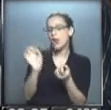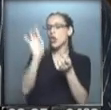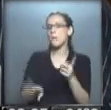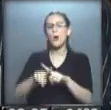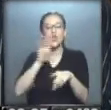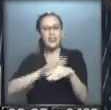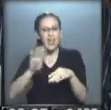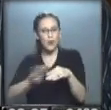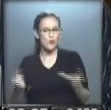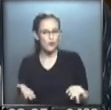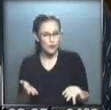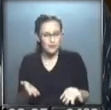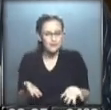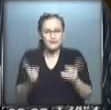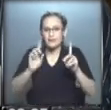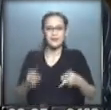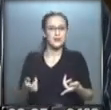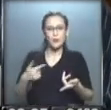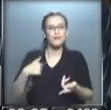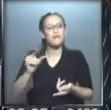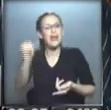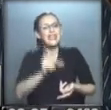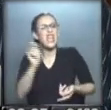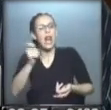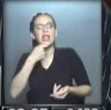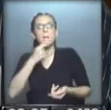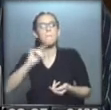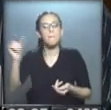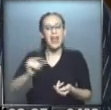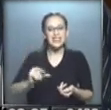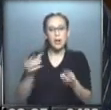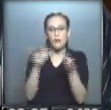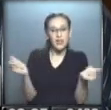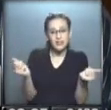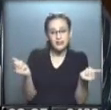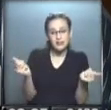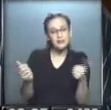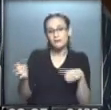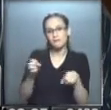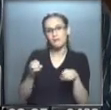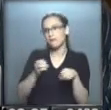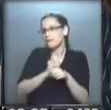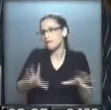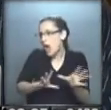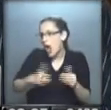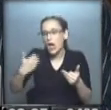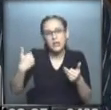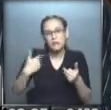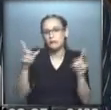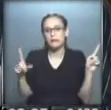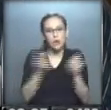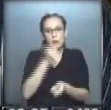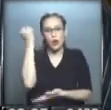era un camino que iba a durar lo que duraba el que nos presten. Cuando esos préstamos se fueran cortando, hasta ese sector de la clase media,